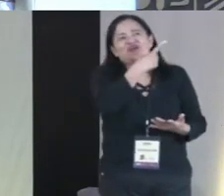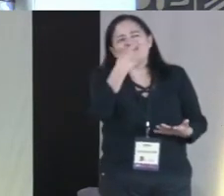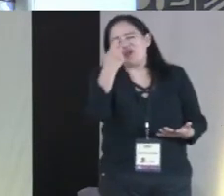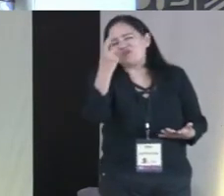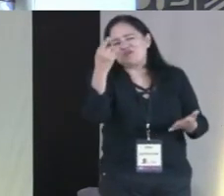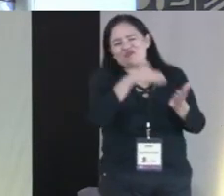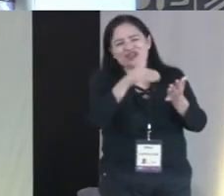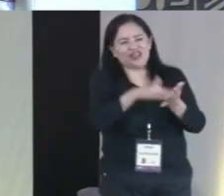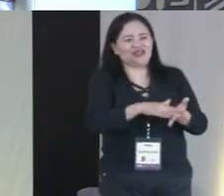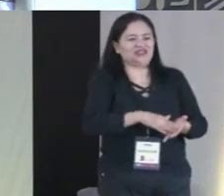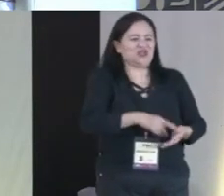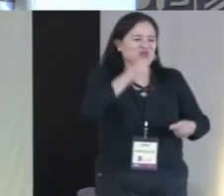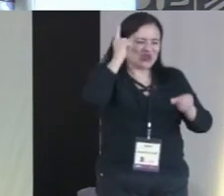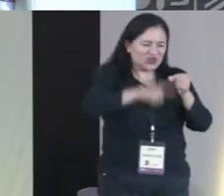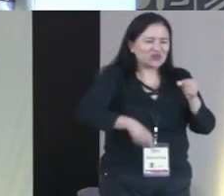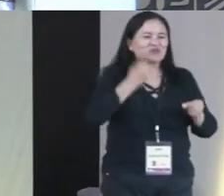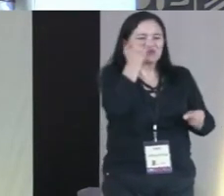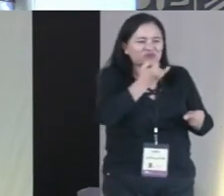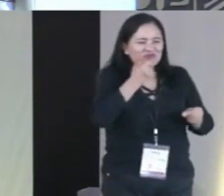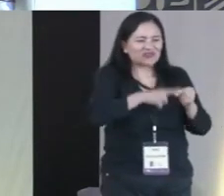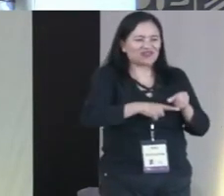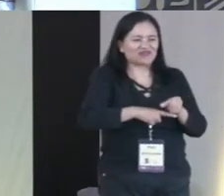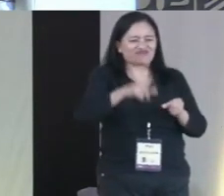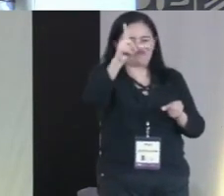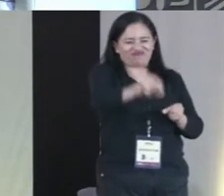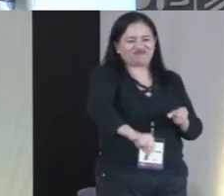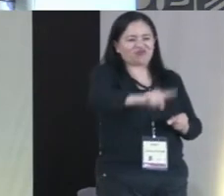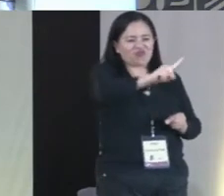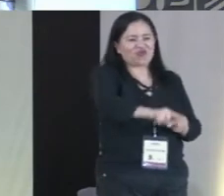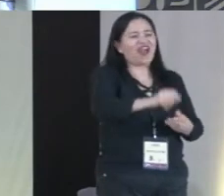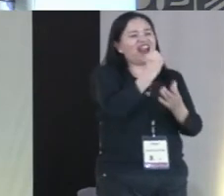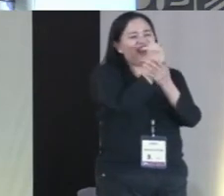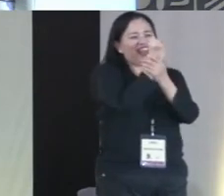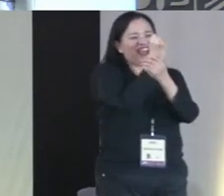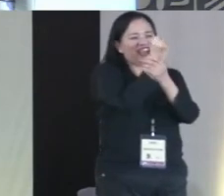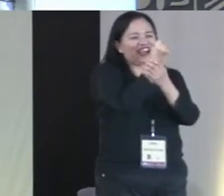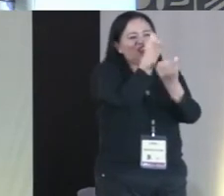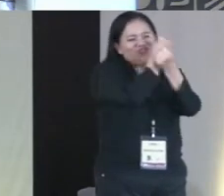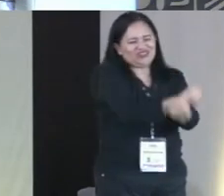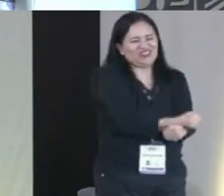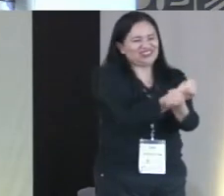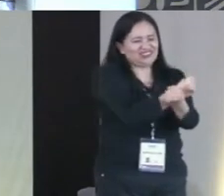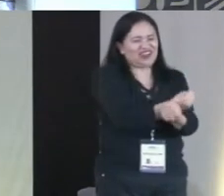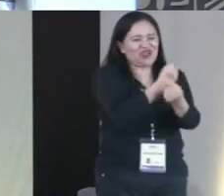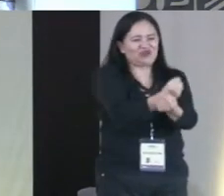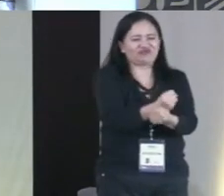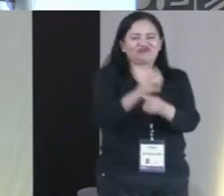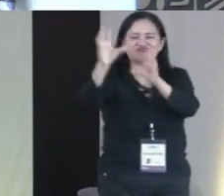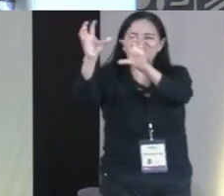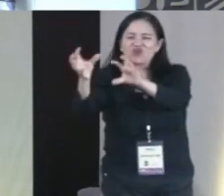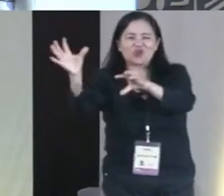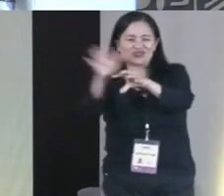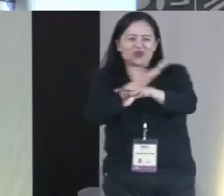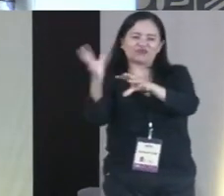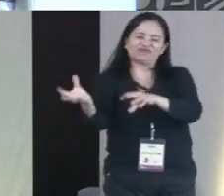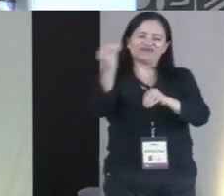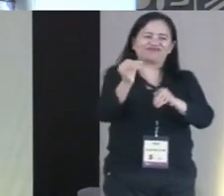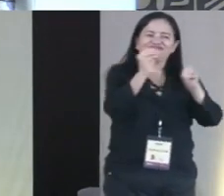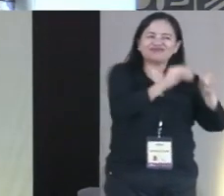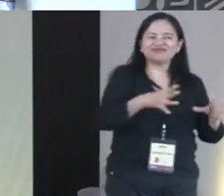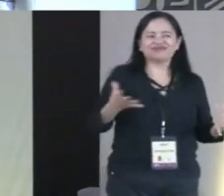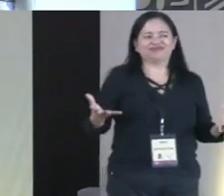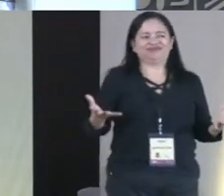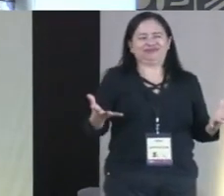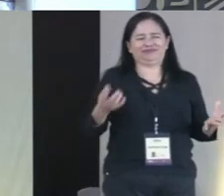Reprimió el habla, redujo a la gente a la esclavitud, los mudó en masa de un lugar a otro. Yo